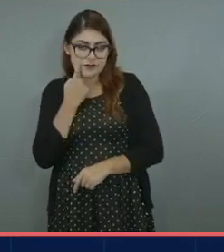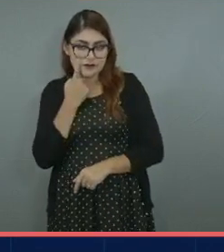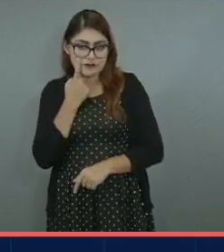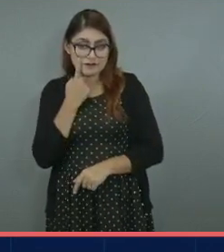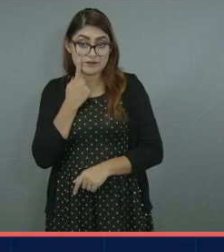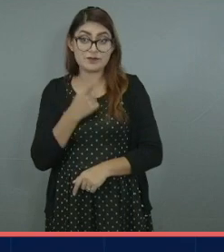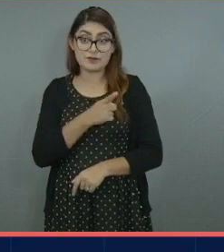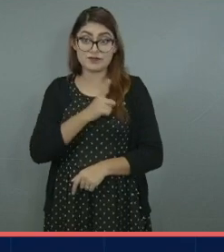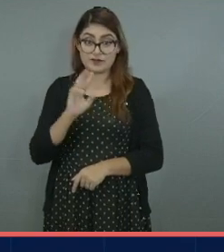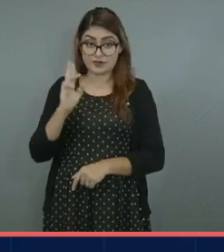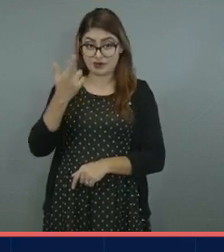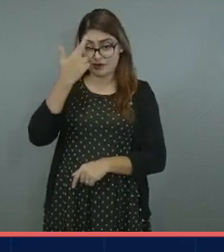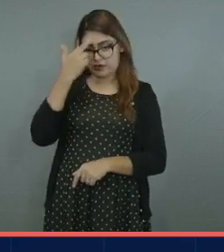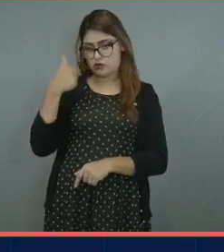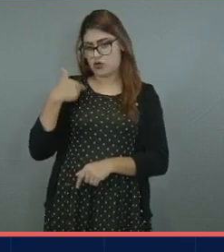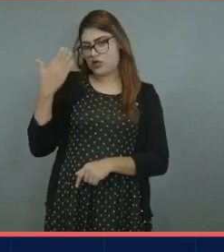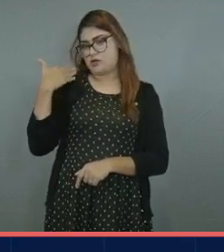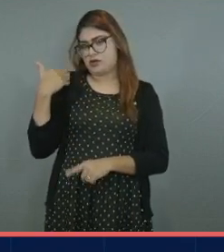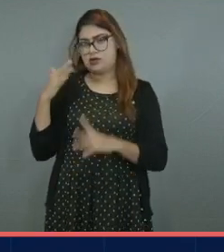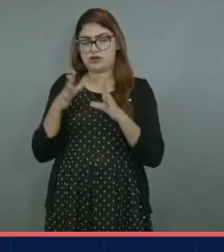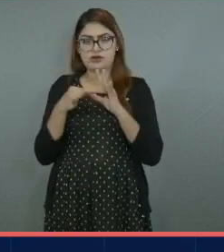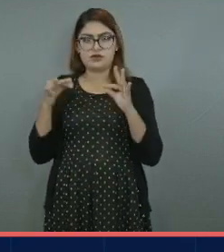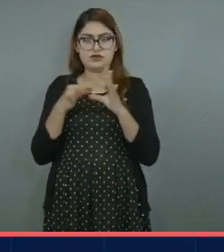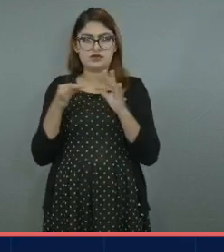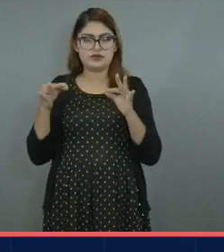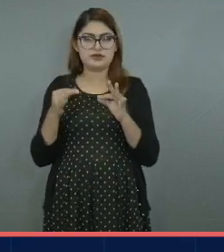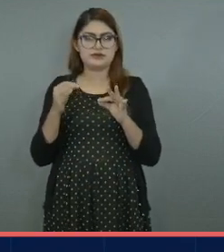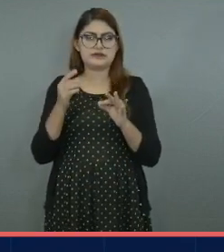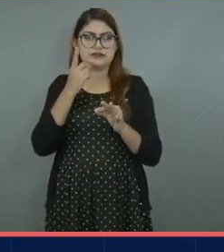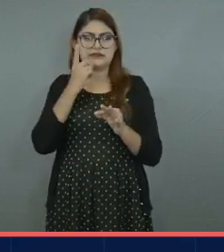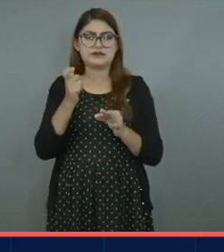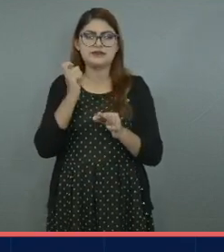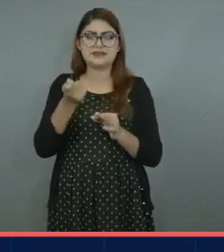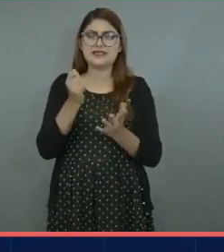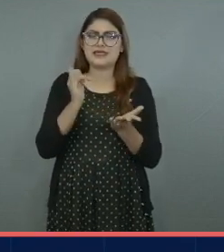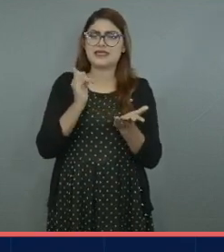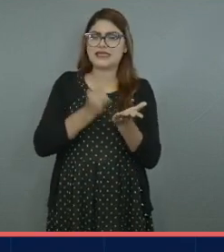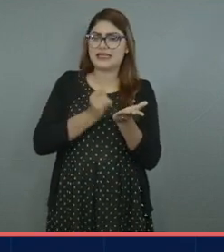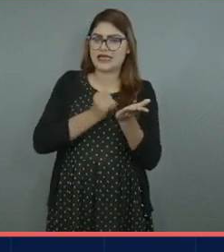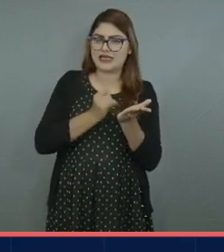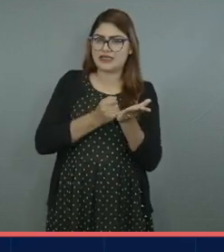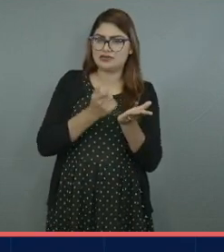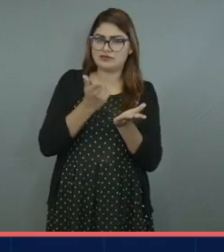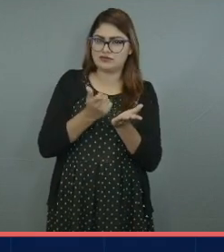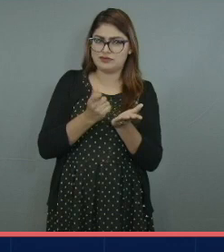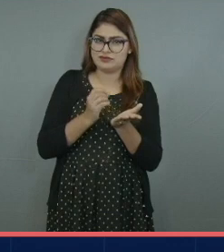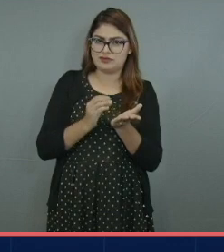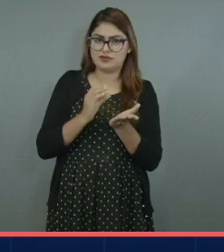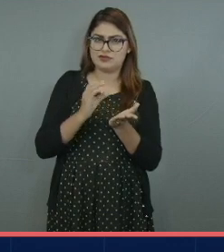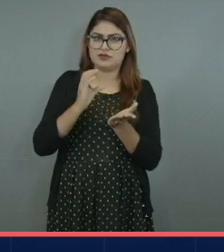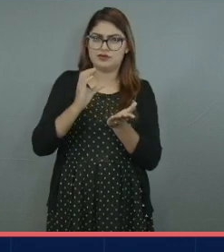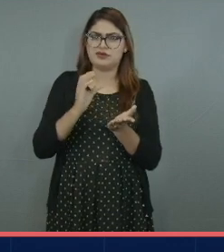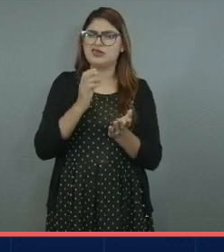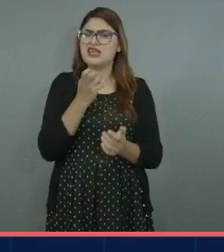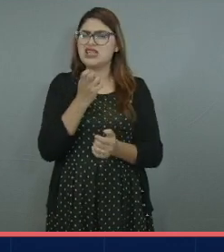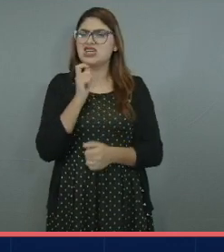¿se acuerdan que hace ratito les dije algo así como el interés compuesto? Bueno, pues el interés compuesto